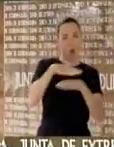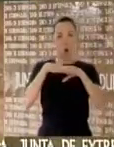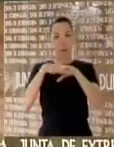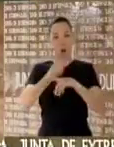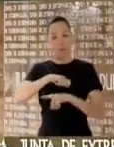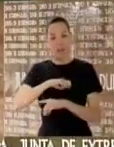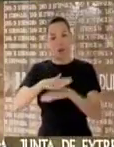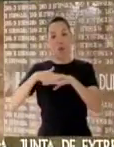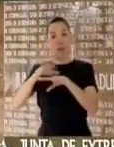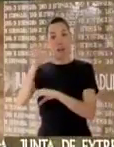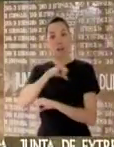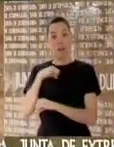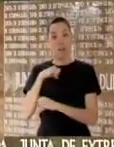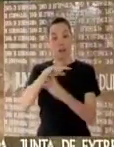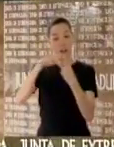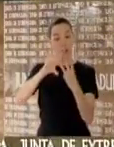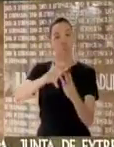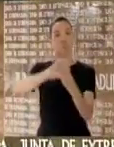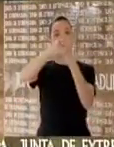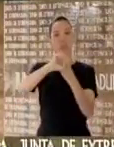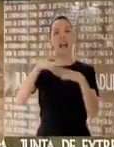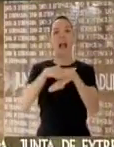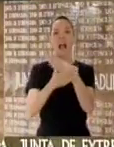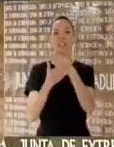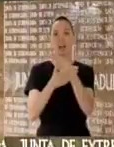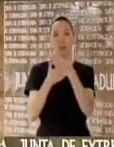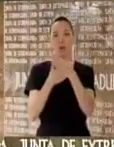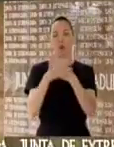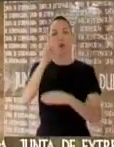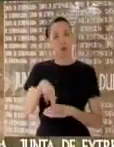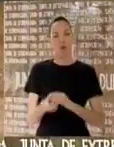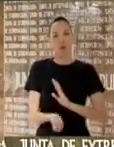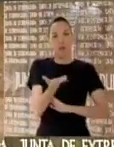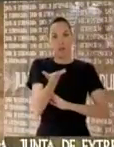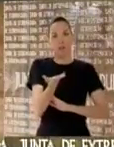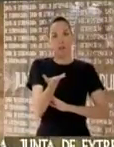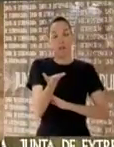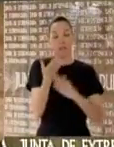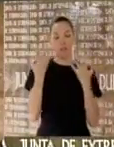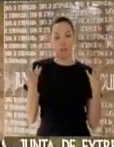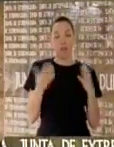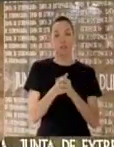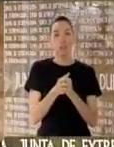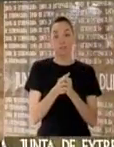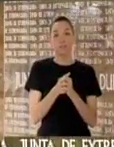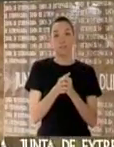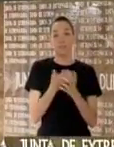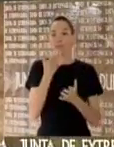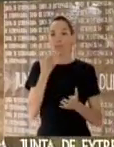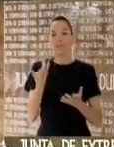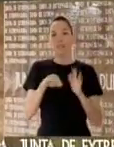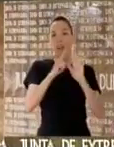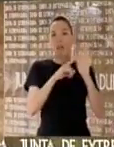Gobierno de las comunidades autónomas y los gobiernos locales son Estado. Y cuando se hace o se